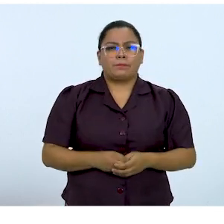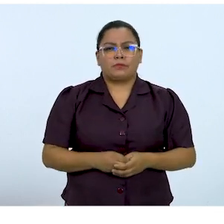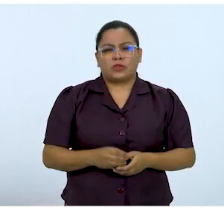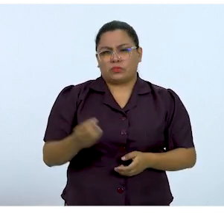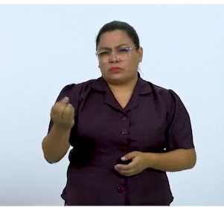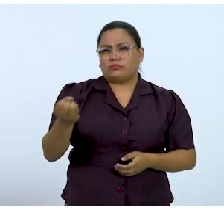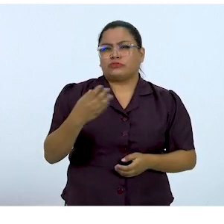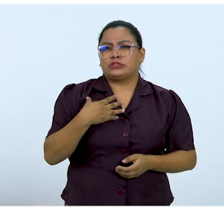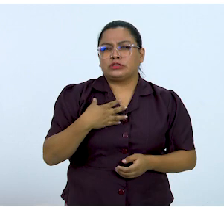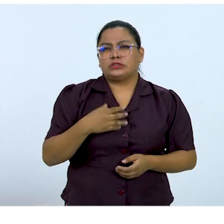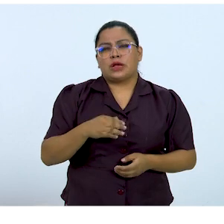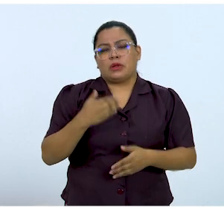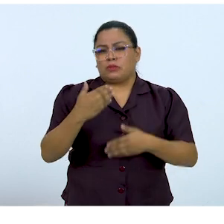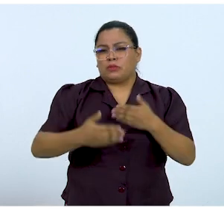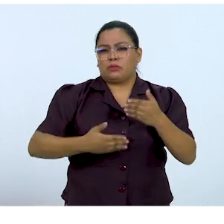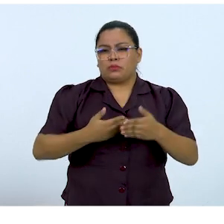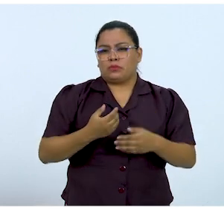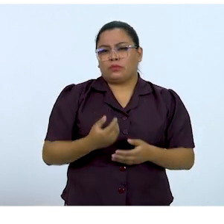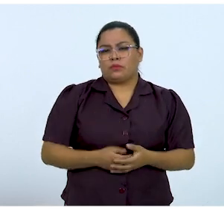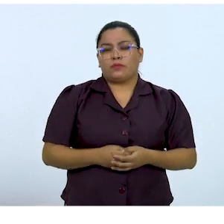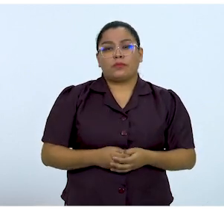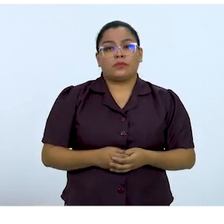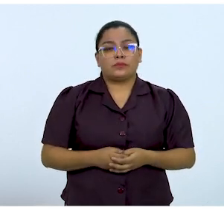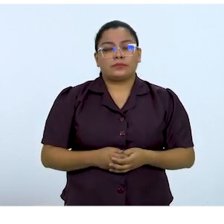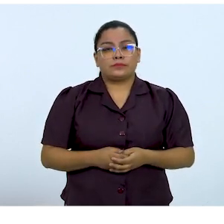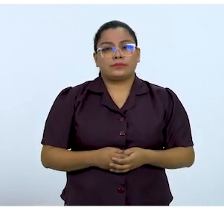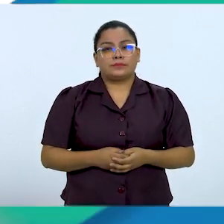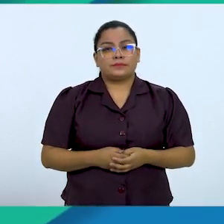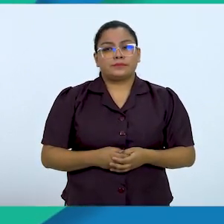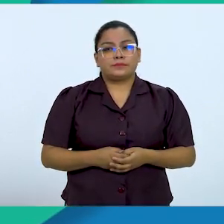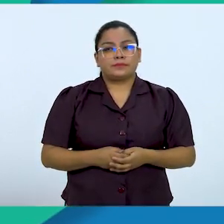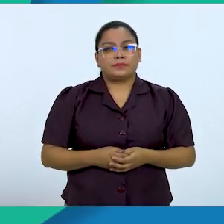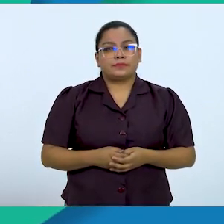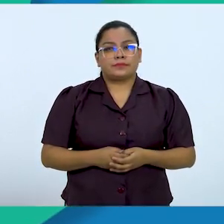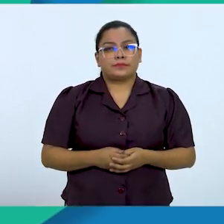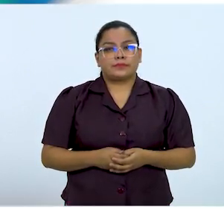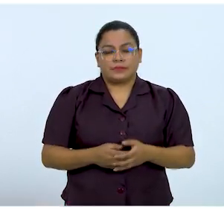Alejandra, ¿qué tal si nos cuentas sobre el siguiente paso? Muy bien.